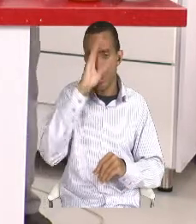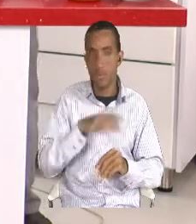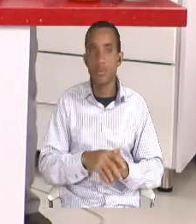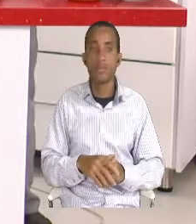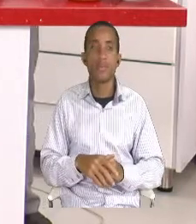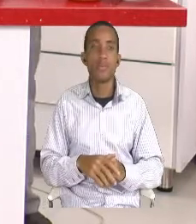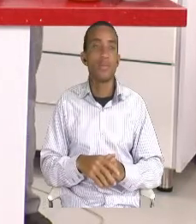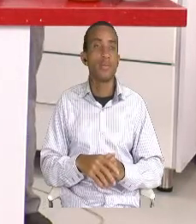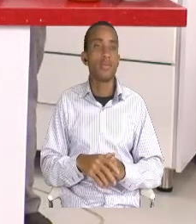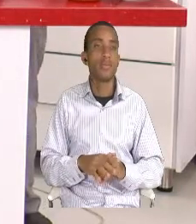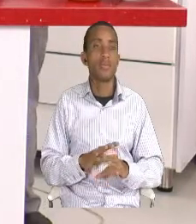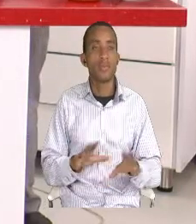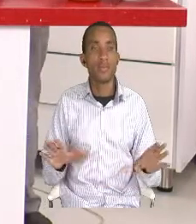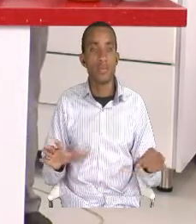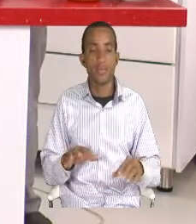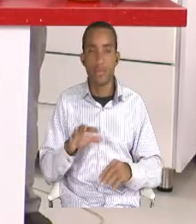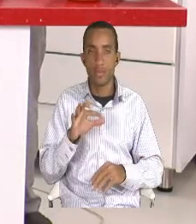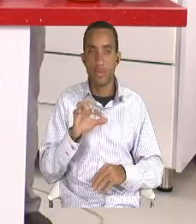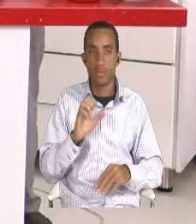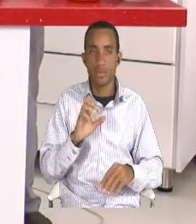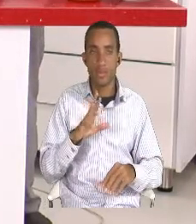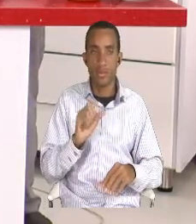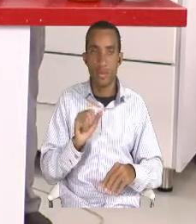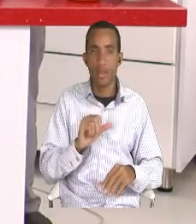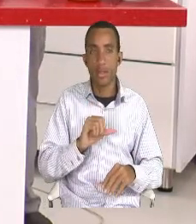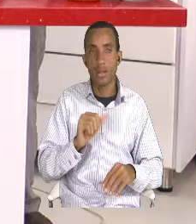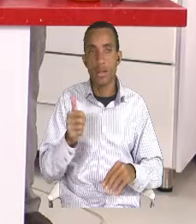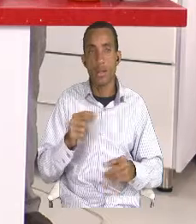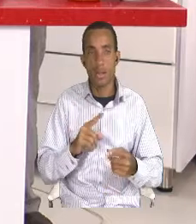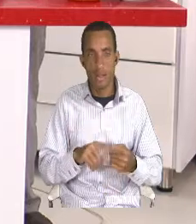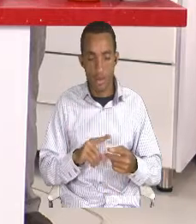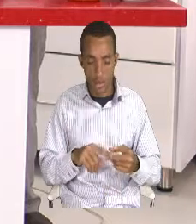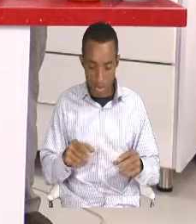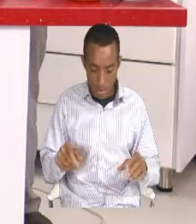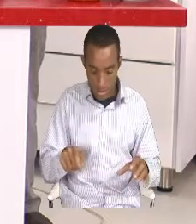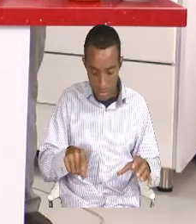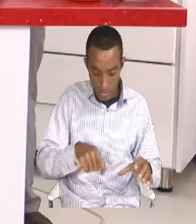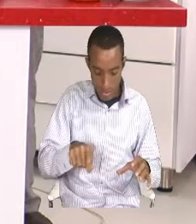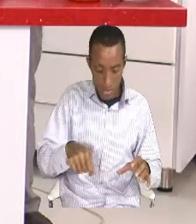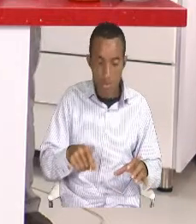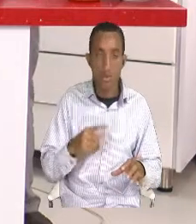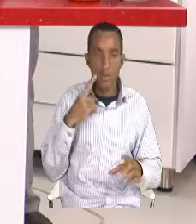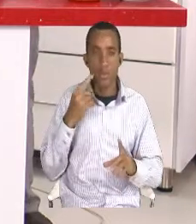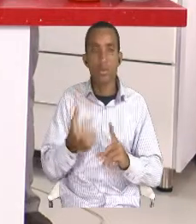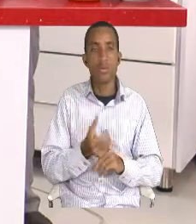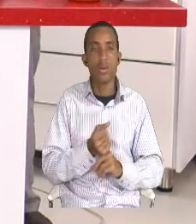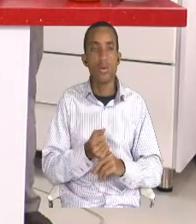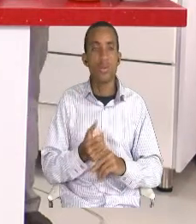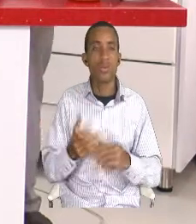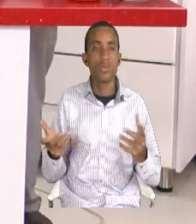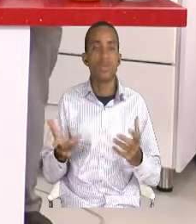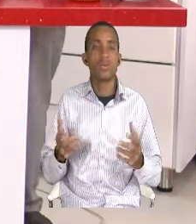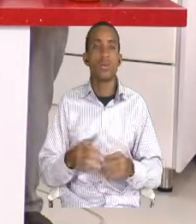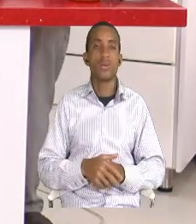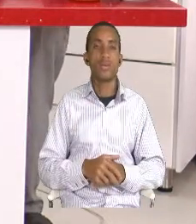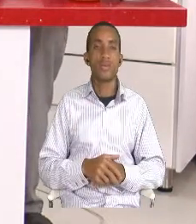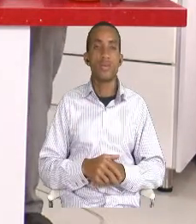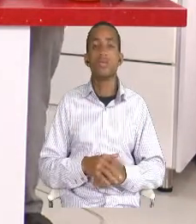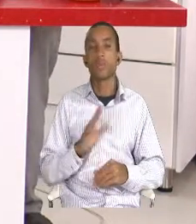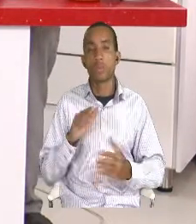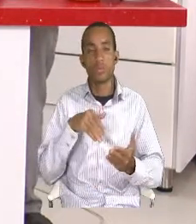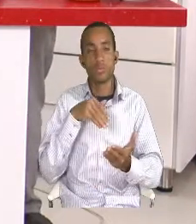de tomates, tomate pera, en el caso para esta salsa queda muy rico. Lo podemos encontrar ya hoy en día en